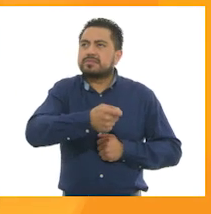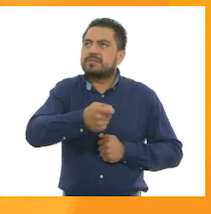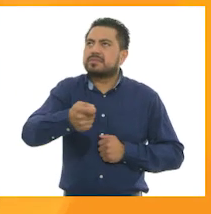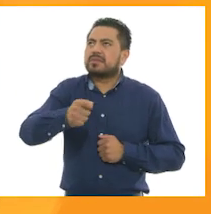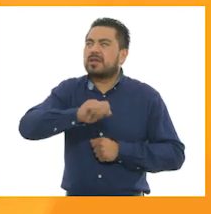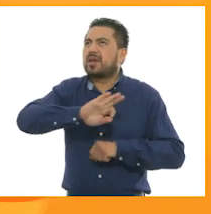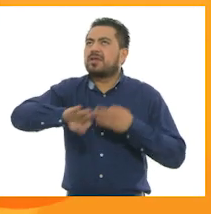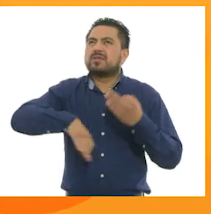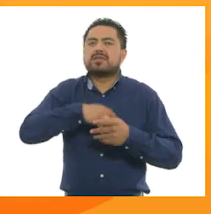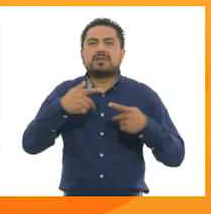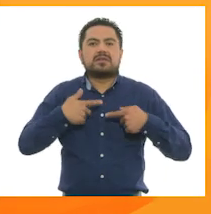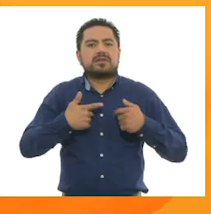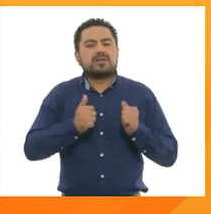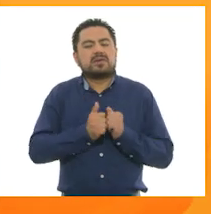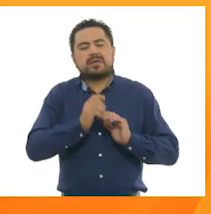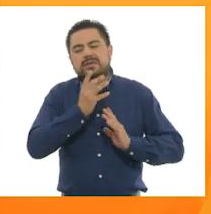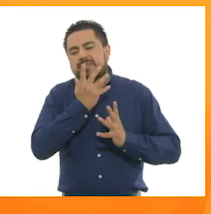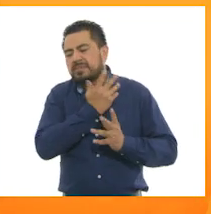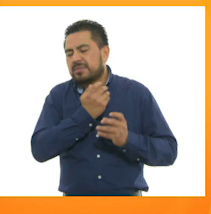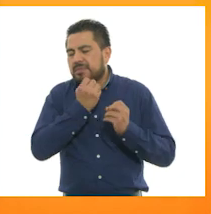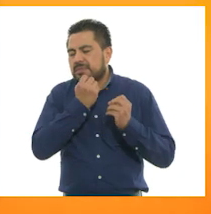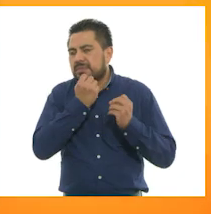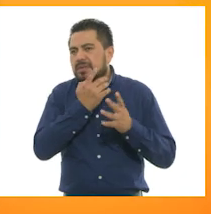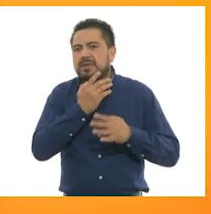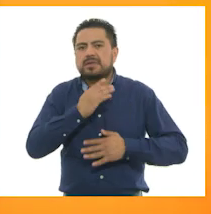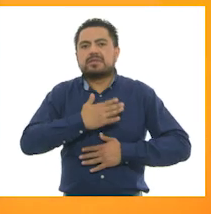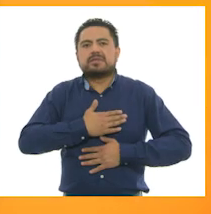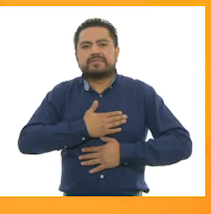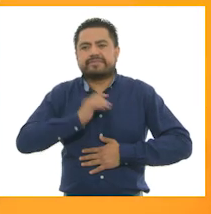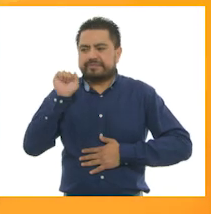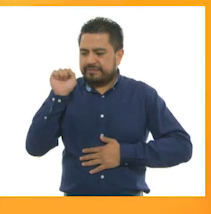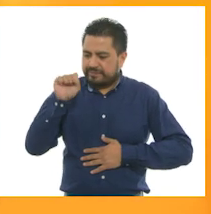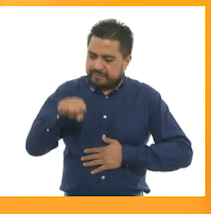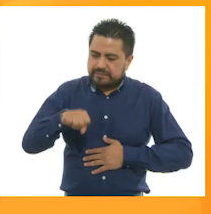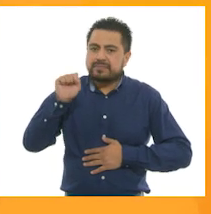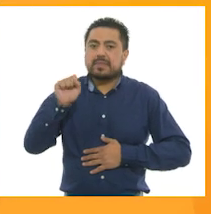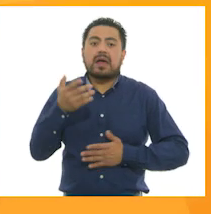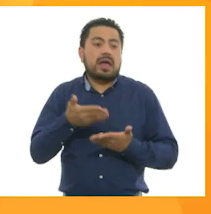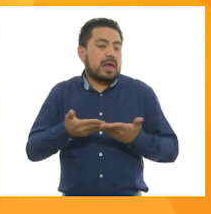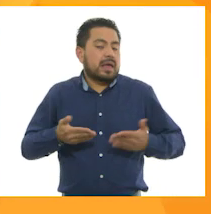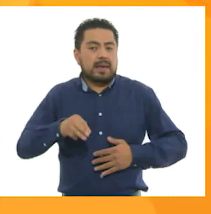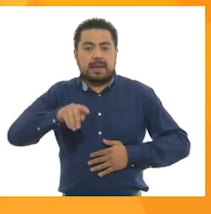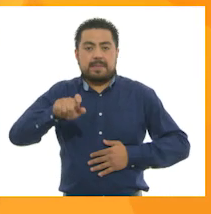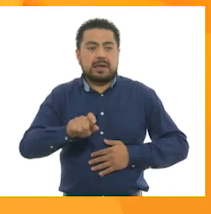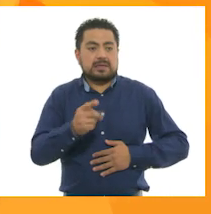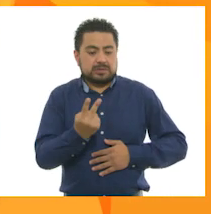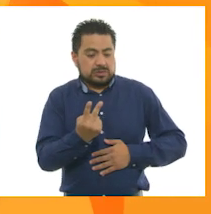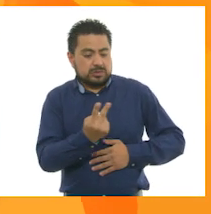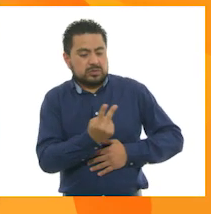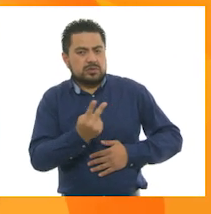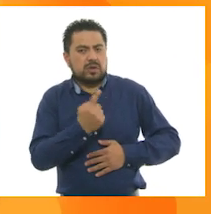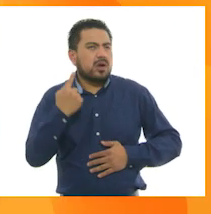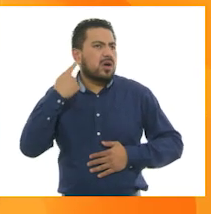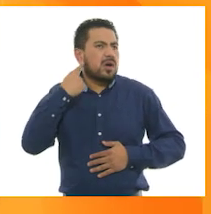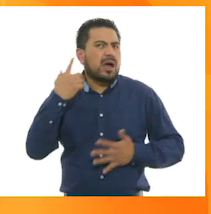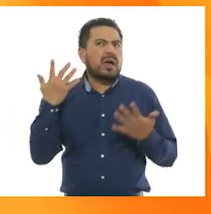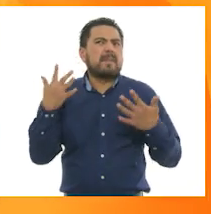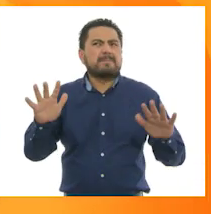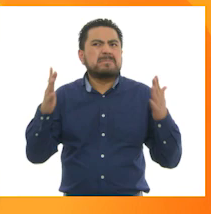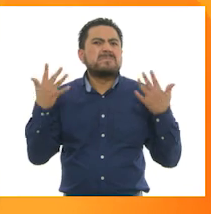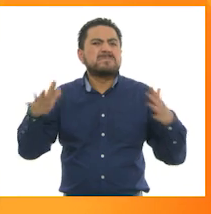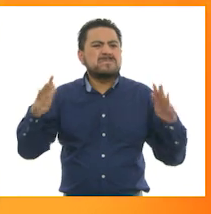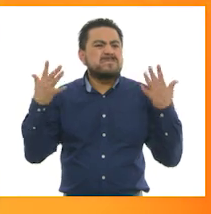público con una bonita reverencia. Entonces, Max y Celeste oyeron